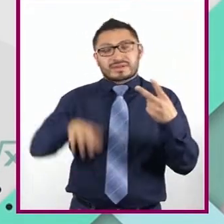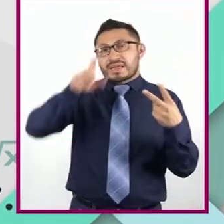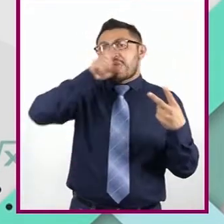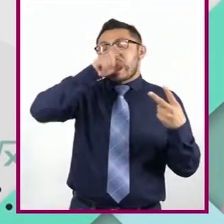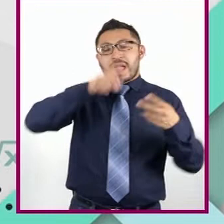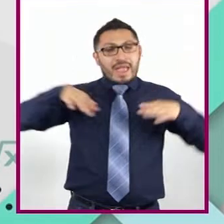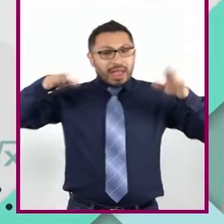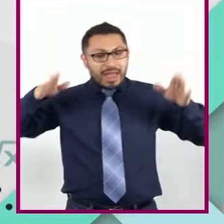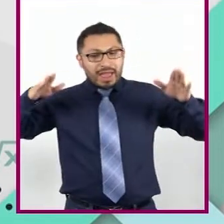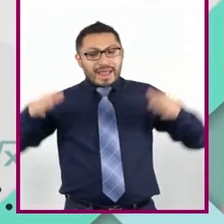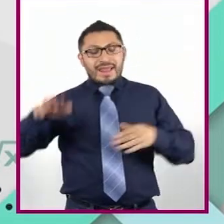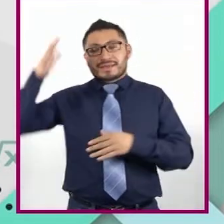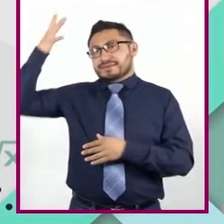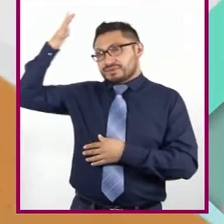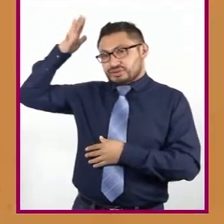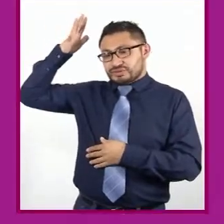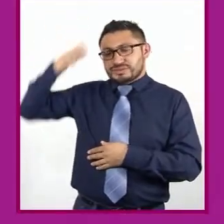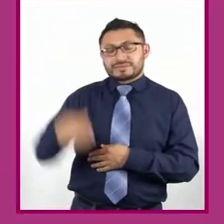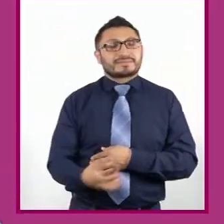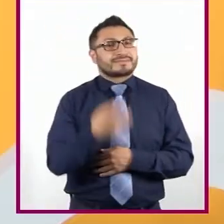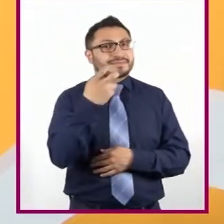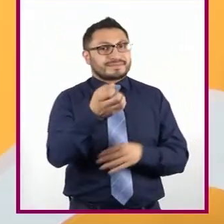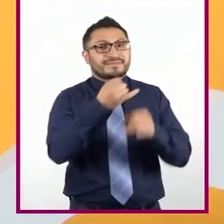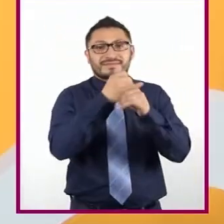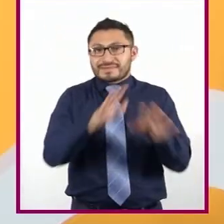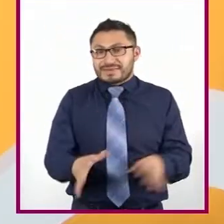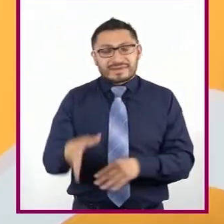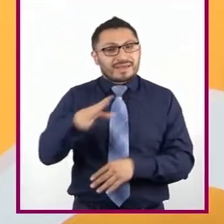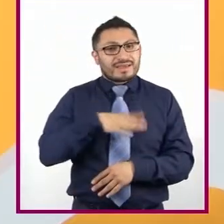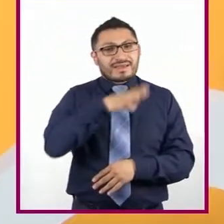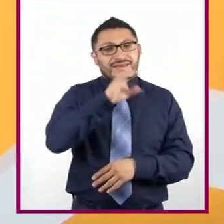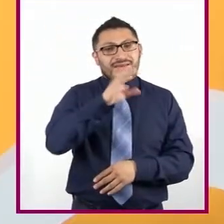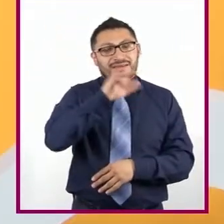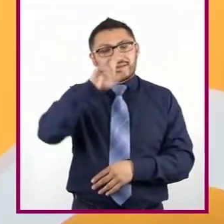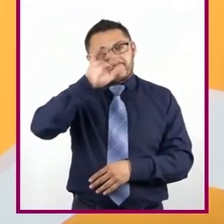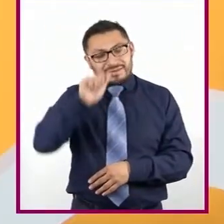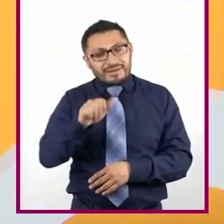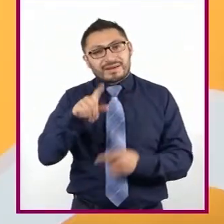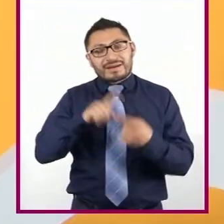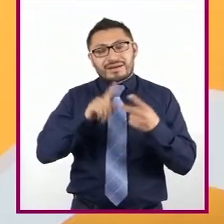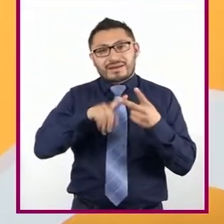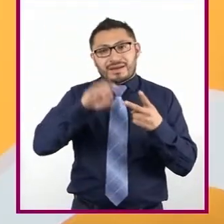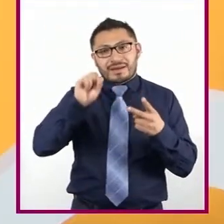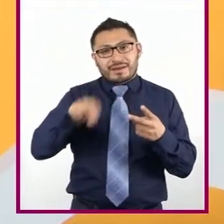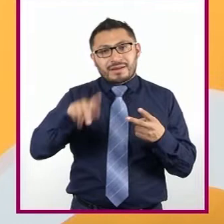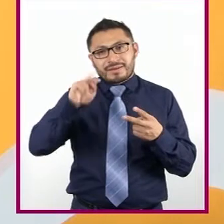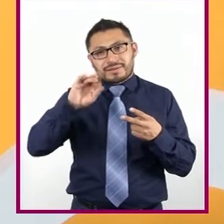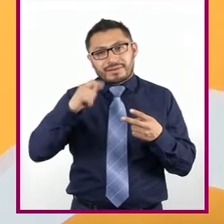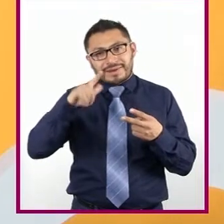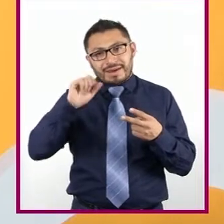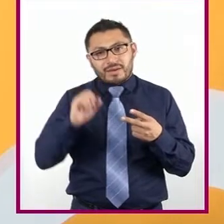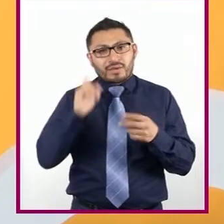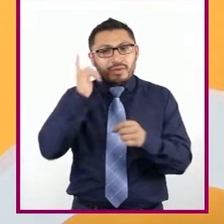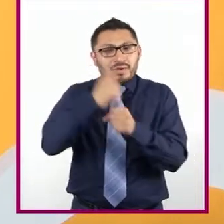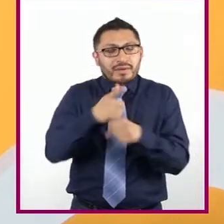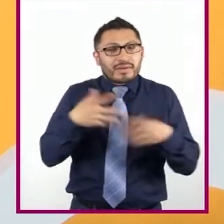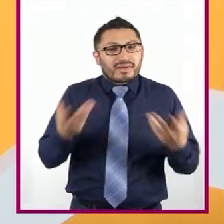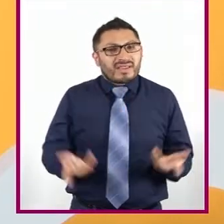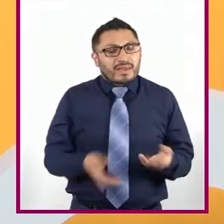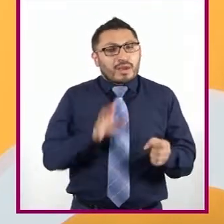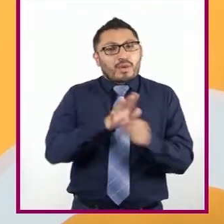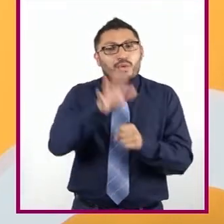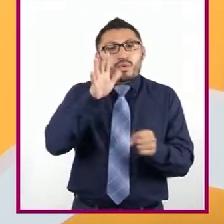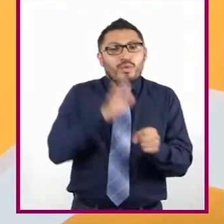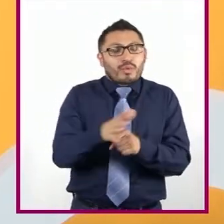sol. Con esta información, Cecilia y Santiago pueden determinar, primero, cuál